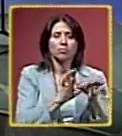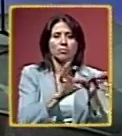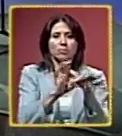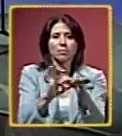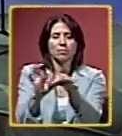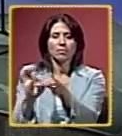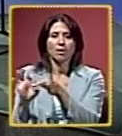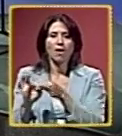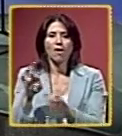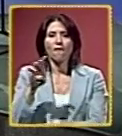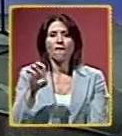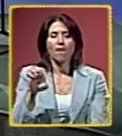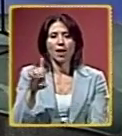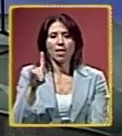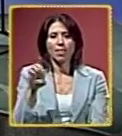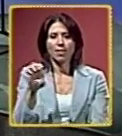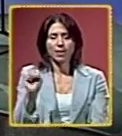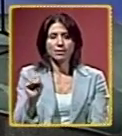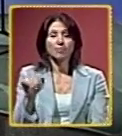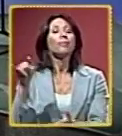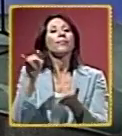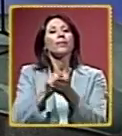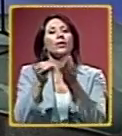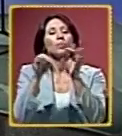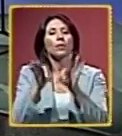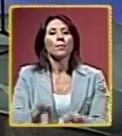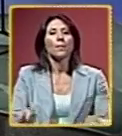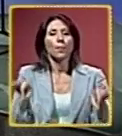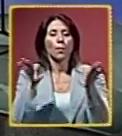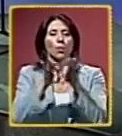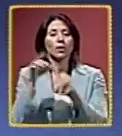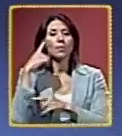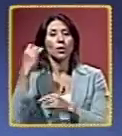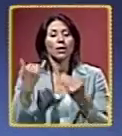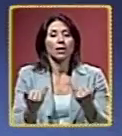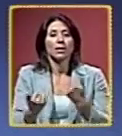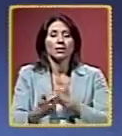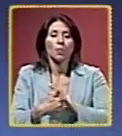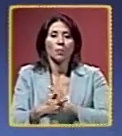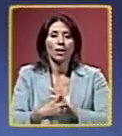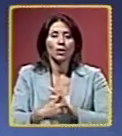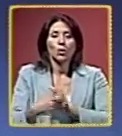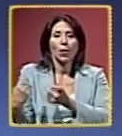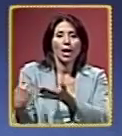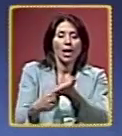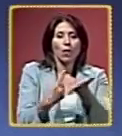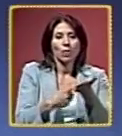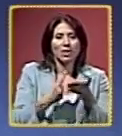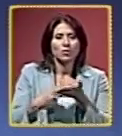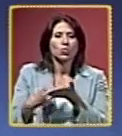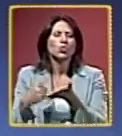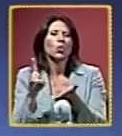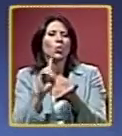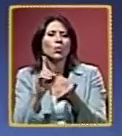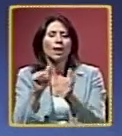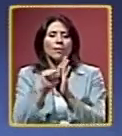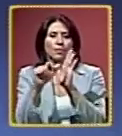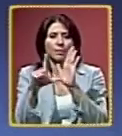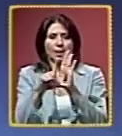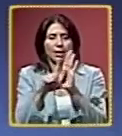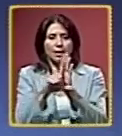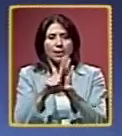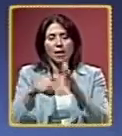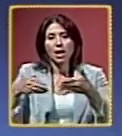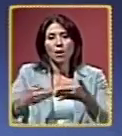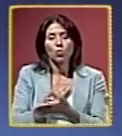porque, o es muy importante porque en este momento está la discusión en la Asamblea Legislativa de la